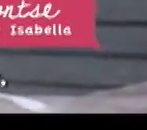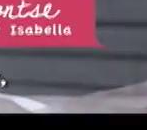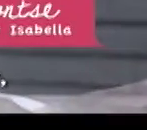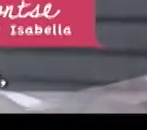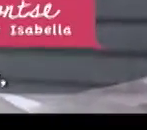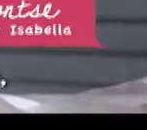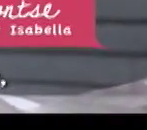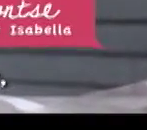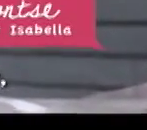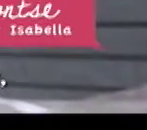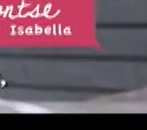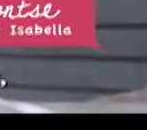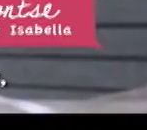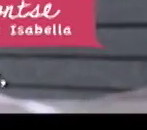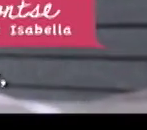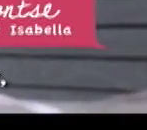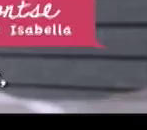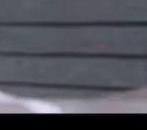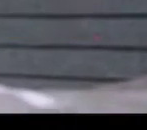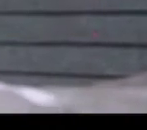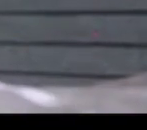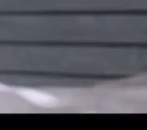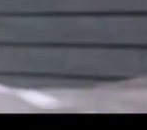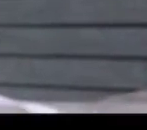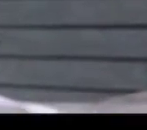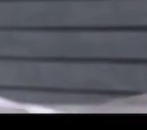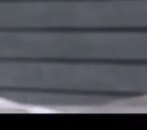cosas para que sea mejor